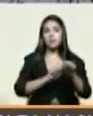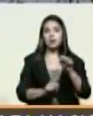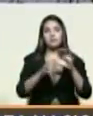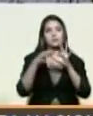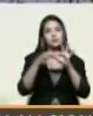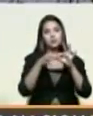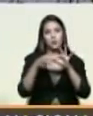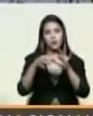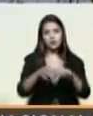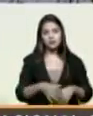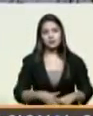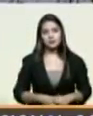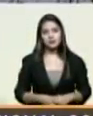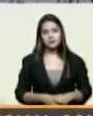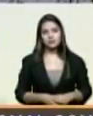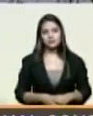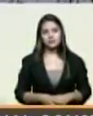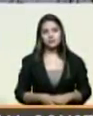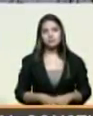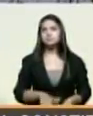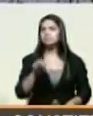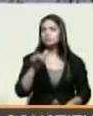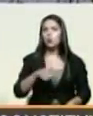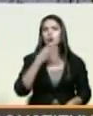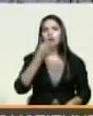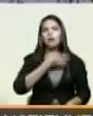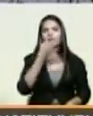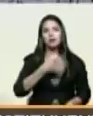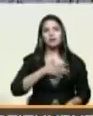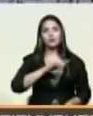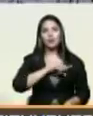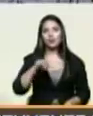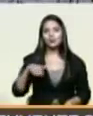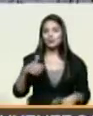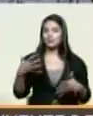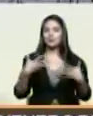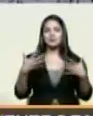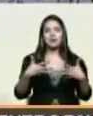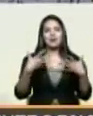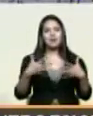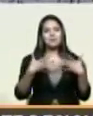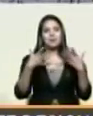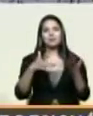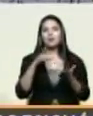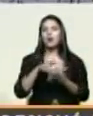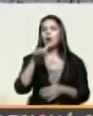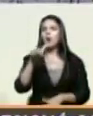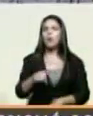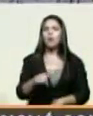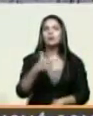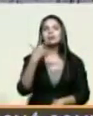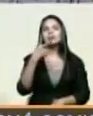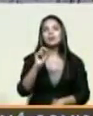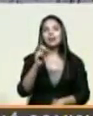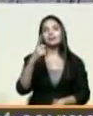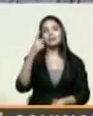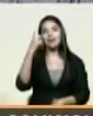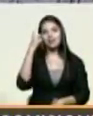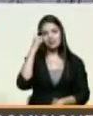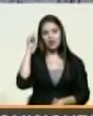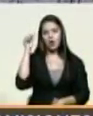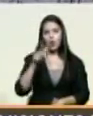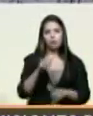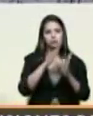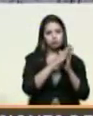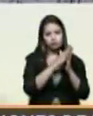la soberanía. Hoy, esta tarde, nosotros celebrando que estamos cumpliendo 30 días, exactamente